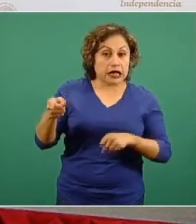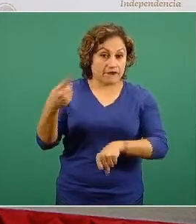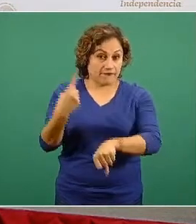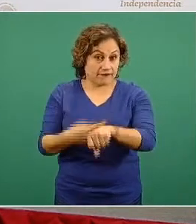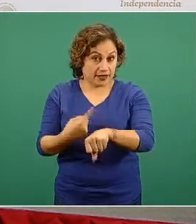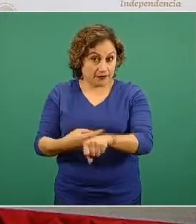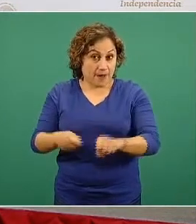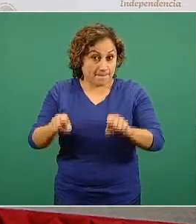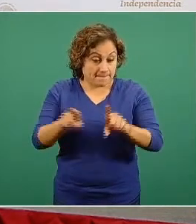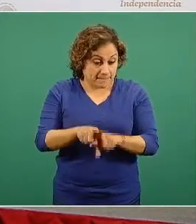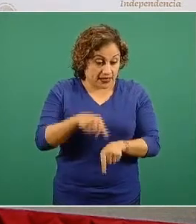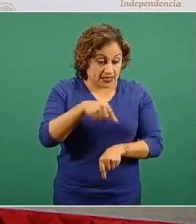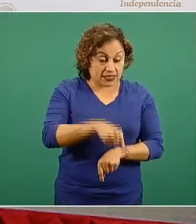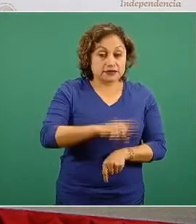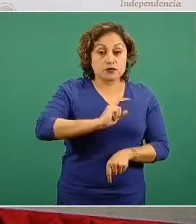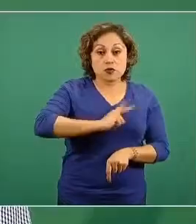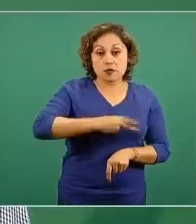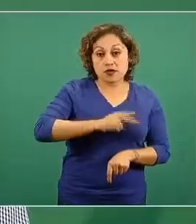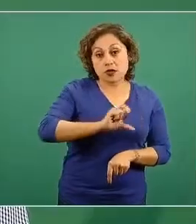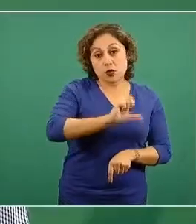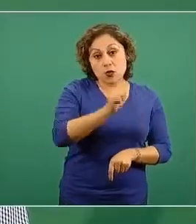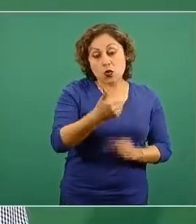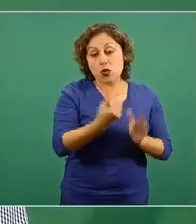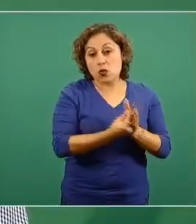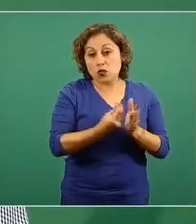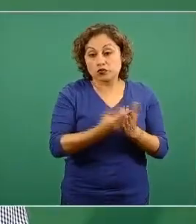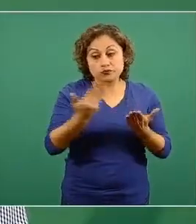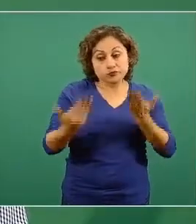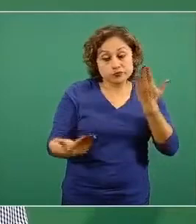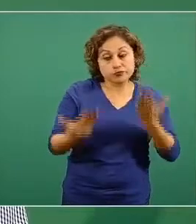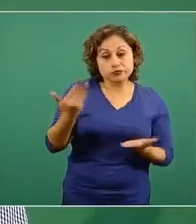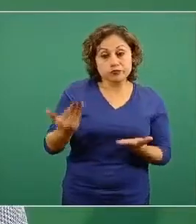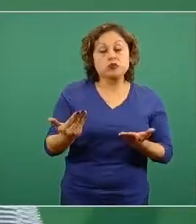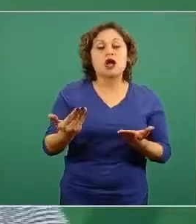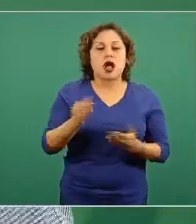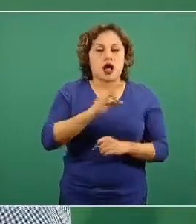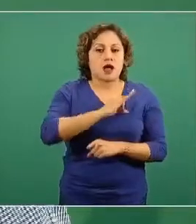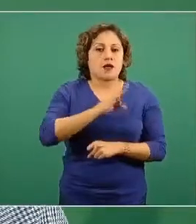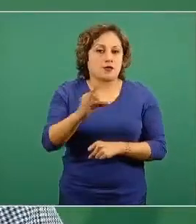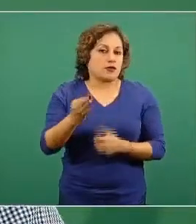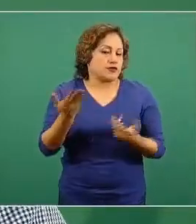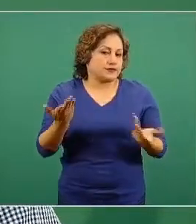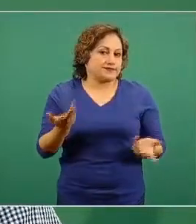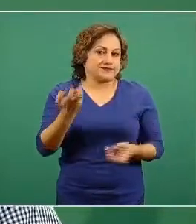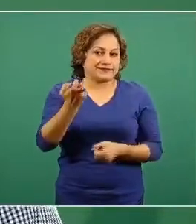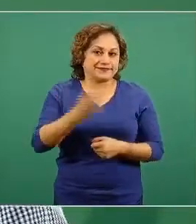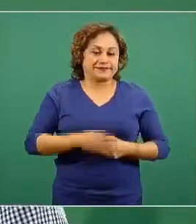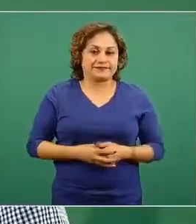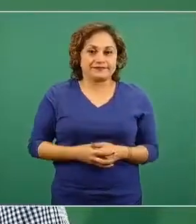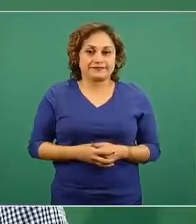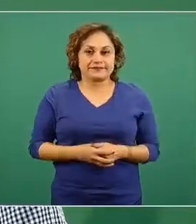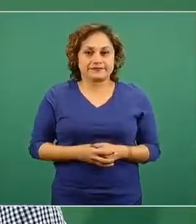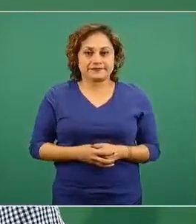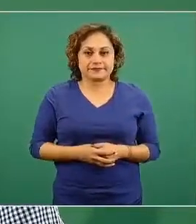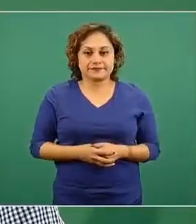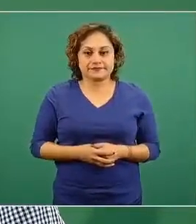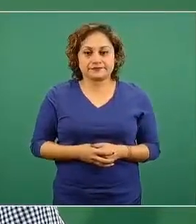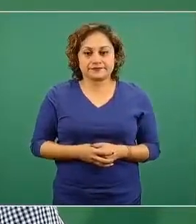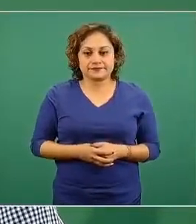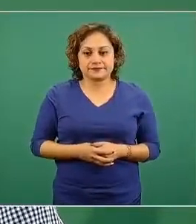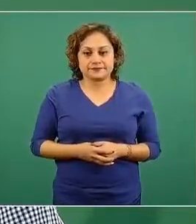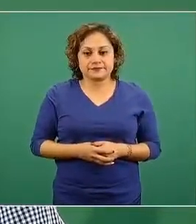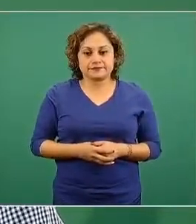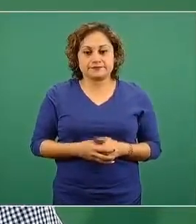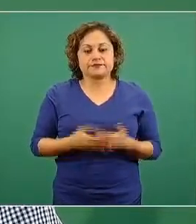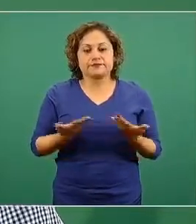con las variantes previas o con el virus ya en su momento conocido, y entonces poder hacer estas comparaciones, digamos,